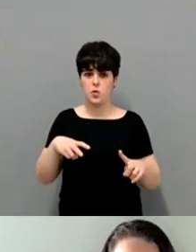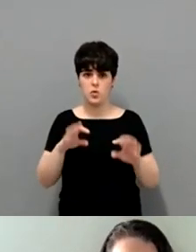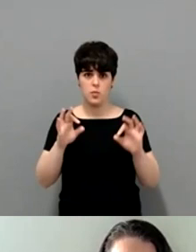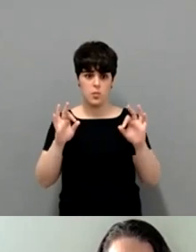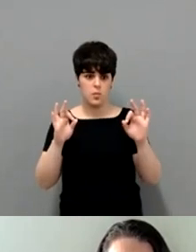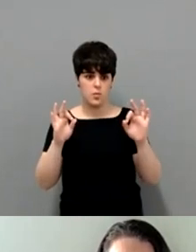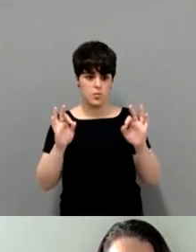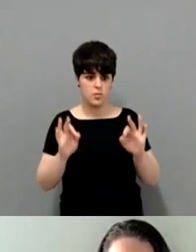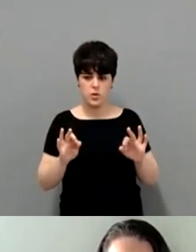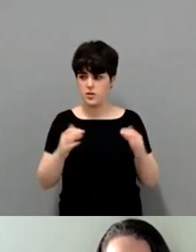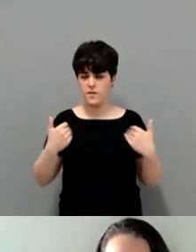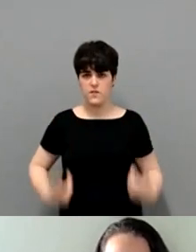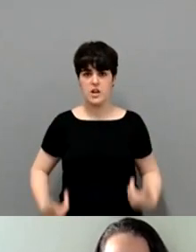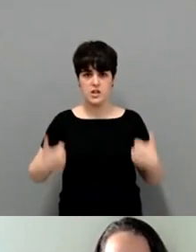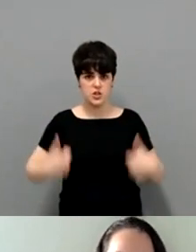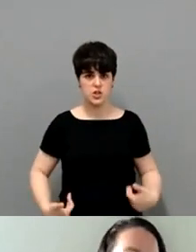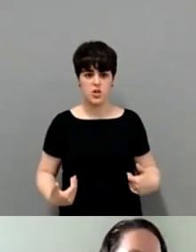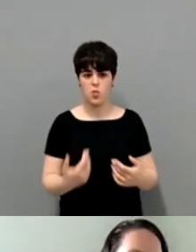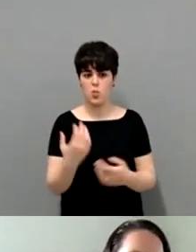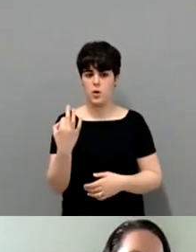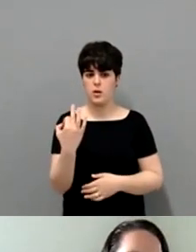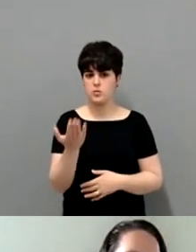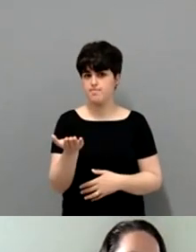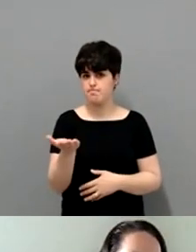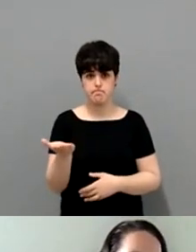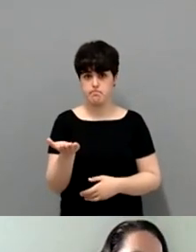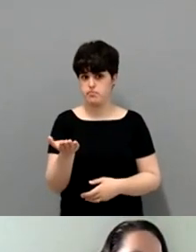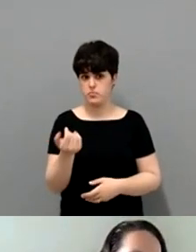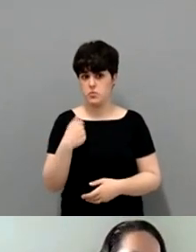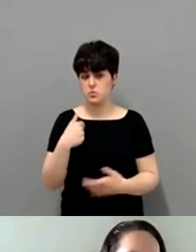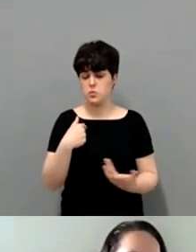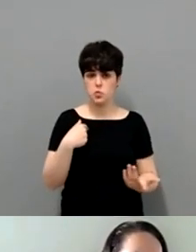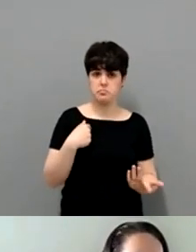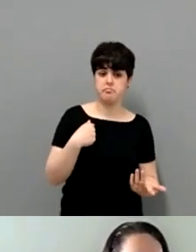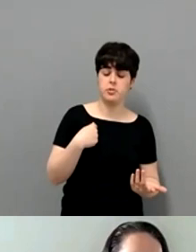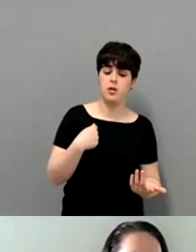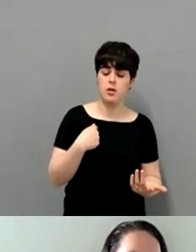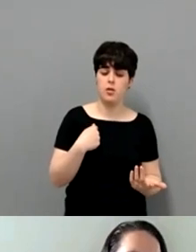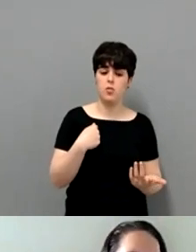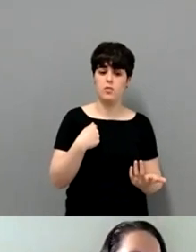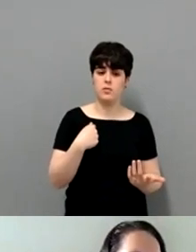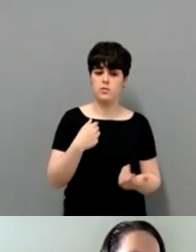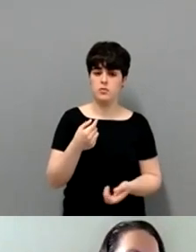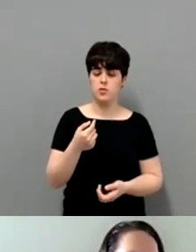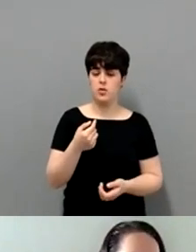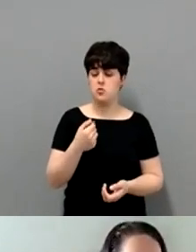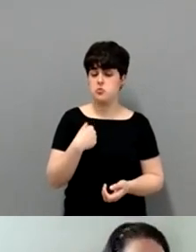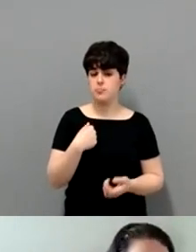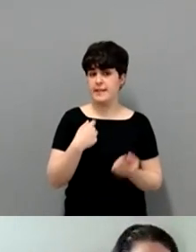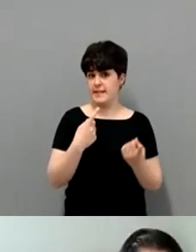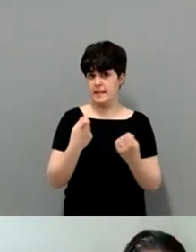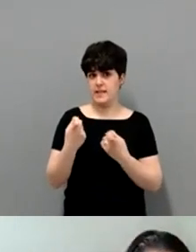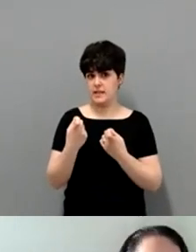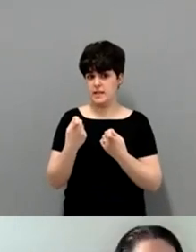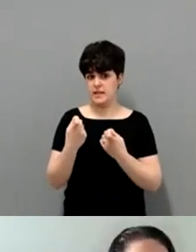les enseñaban a leer, pero yo, como tenía